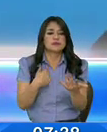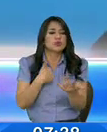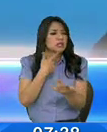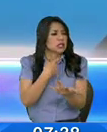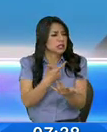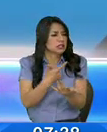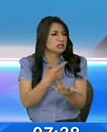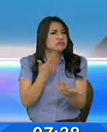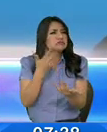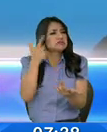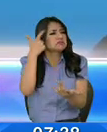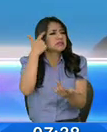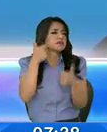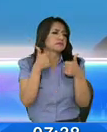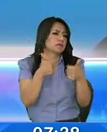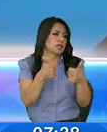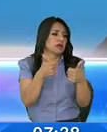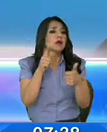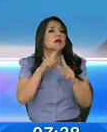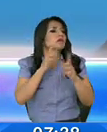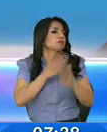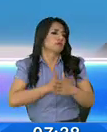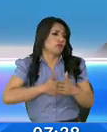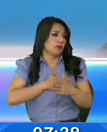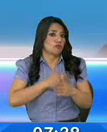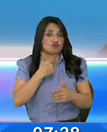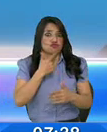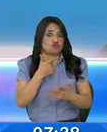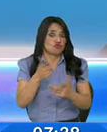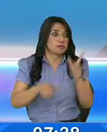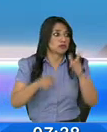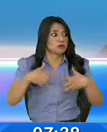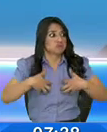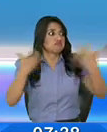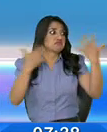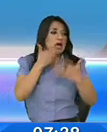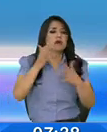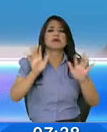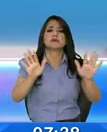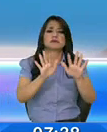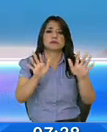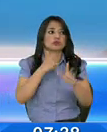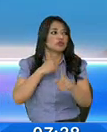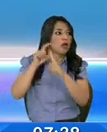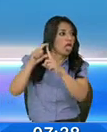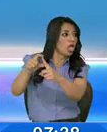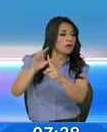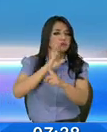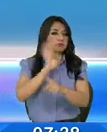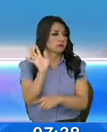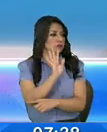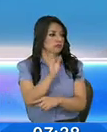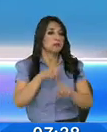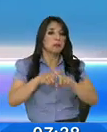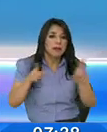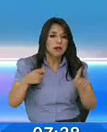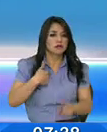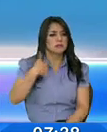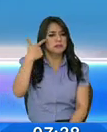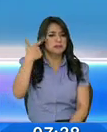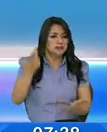de sensatez y por favor que no se tome mal mis palabras que no se crea que yo pretendo ofender a nadie pero yo diría